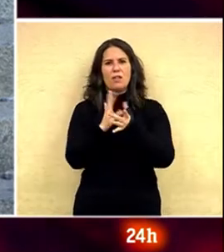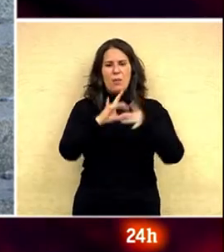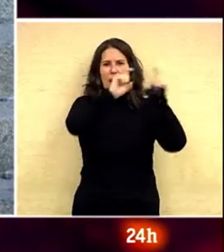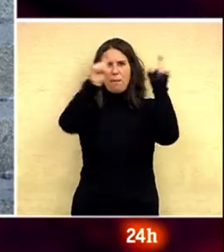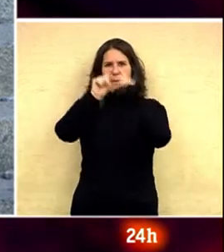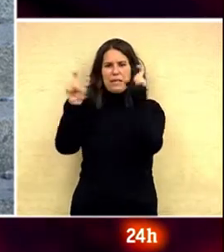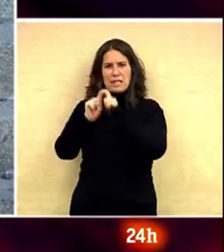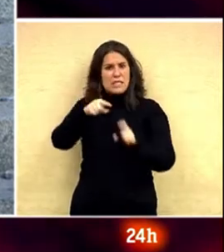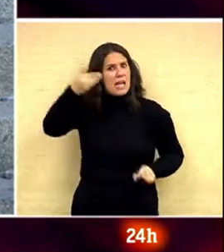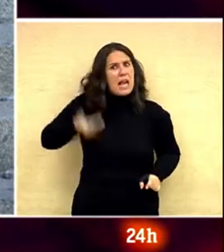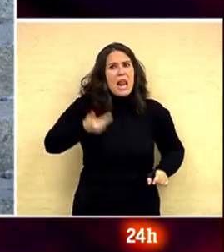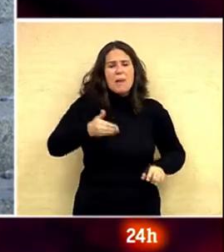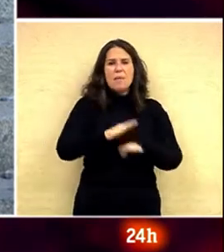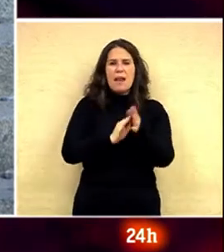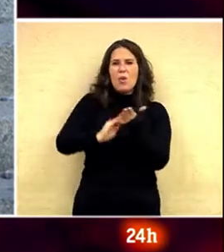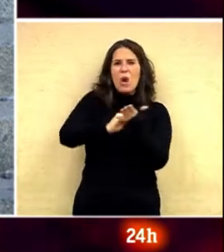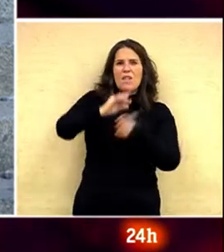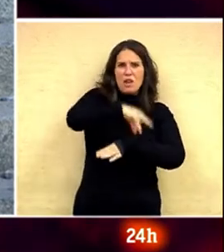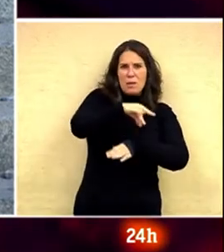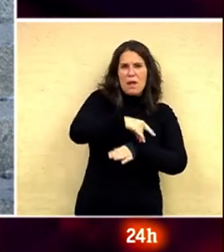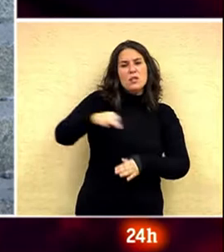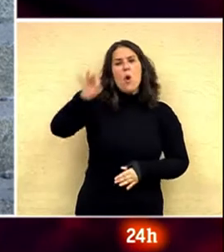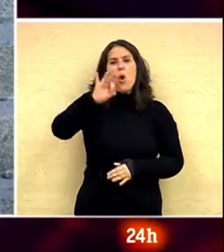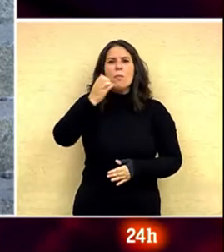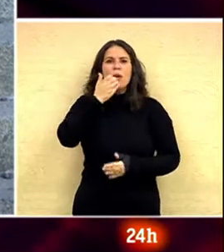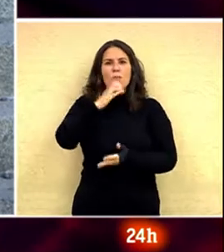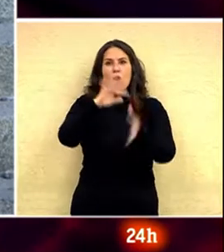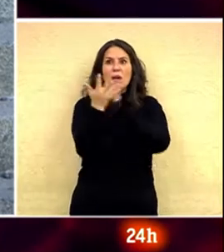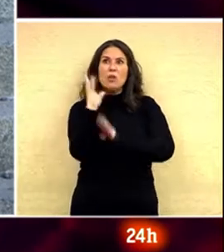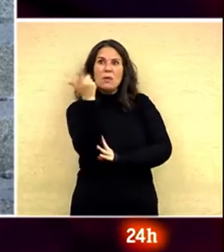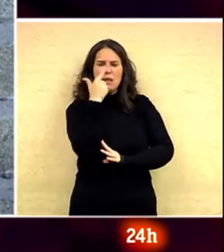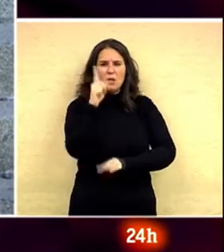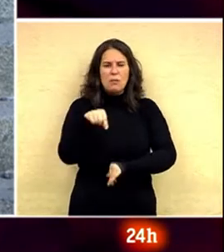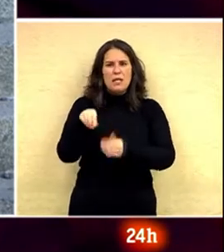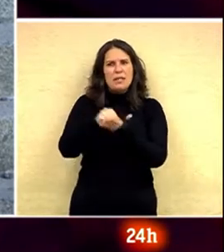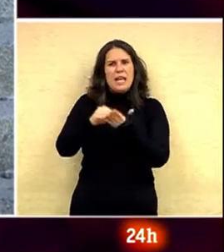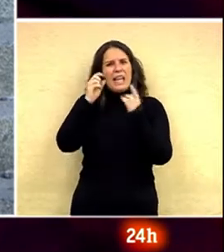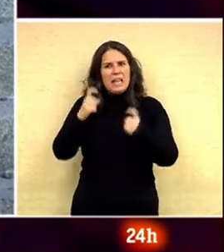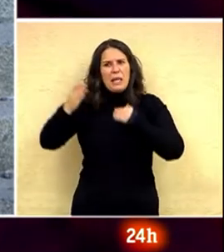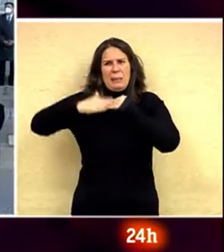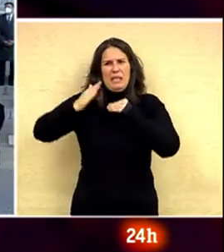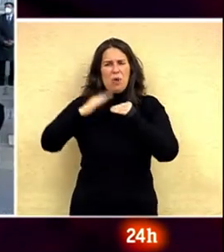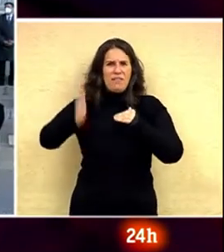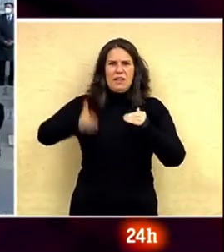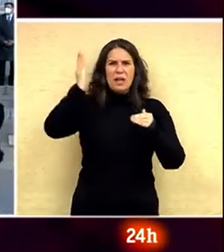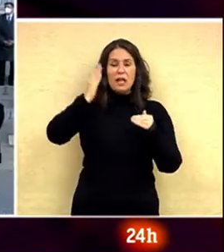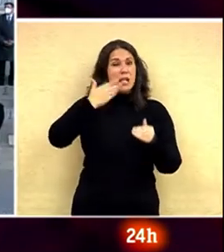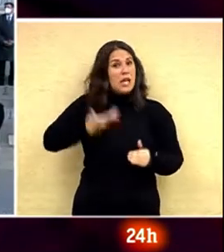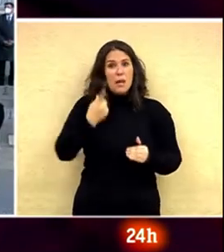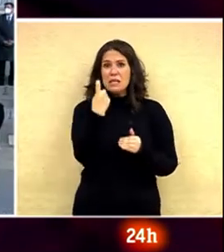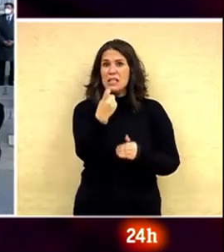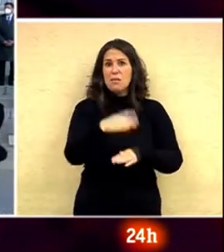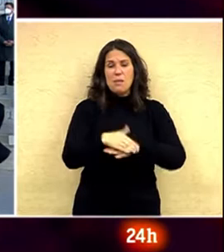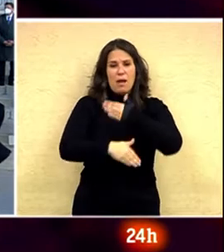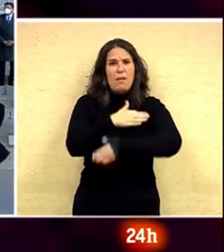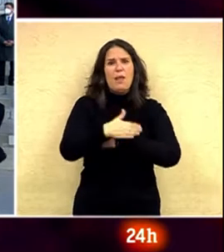las empresas. Es clave para la cura de enfermedades o para paliar los efectos del cambio climático. Es imprescindible si queremos avanzar